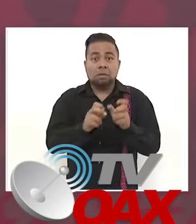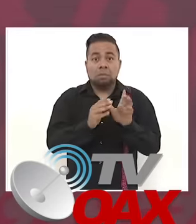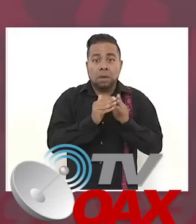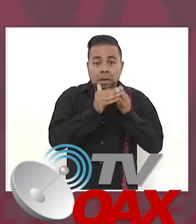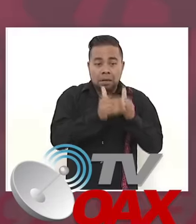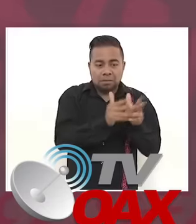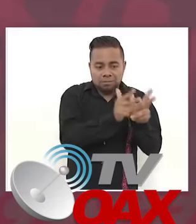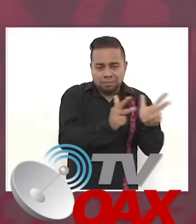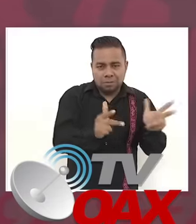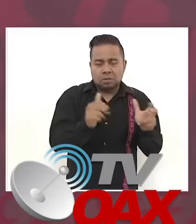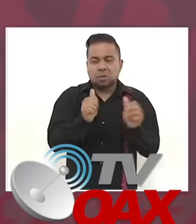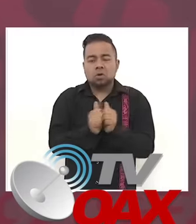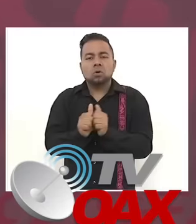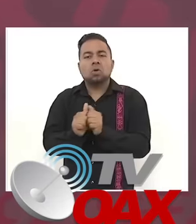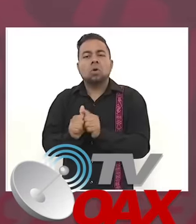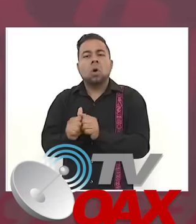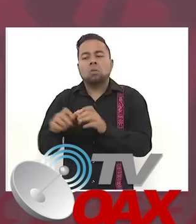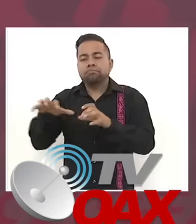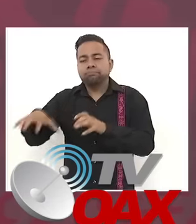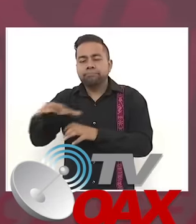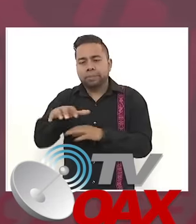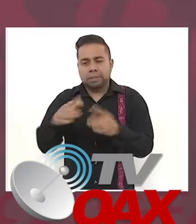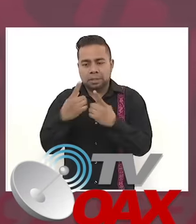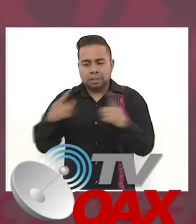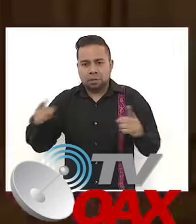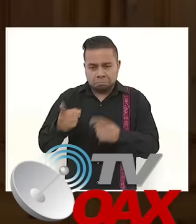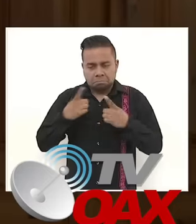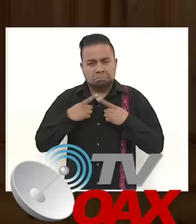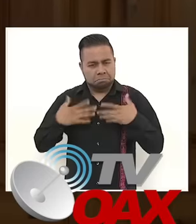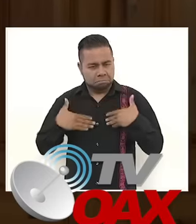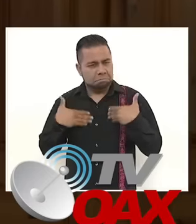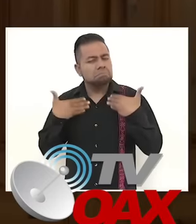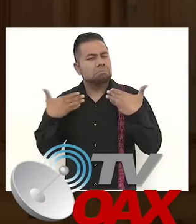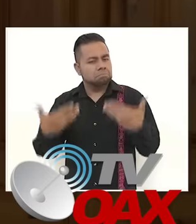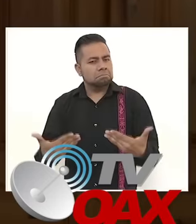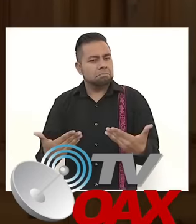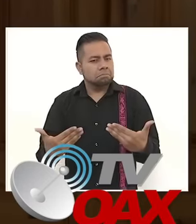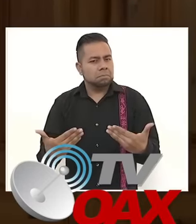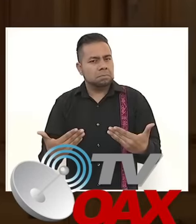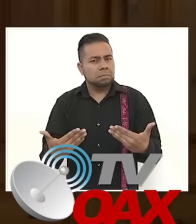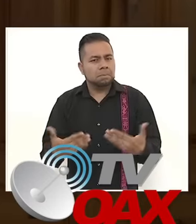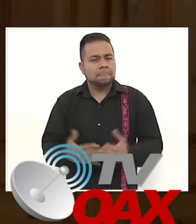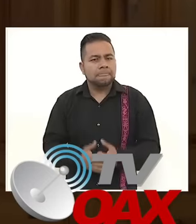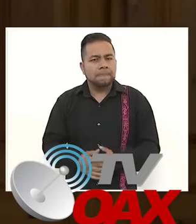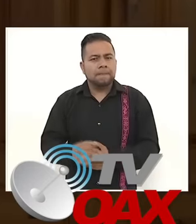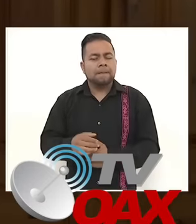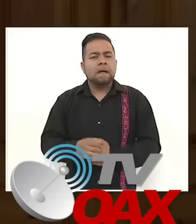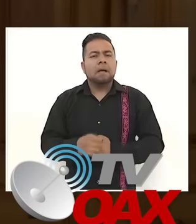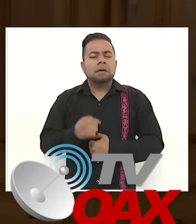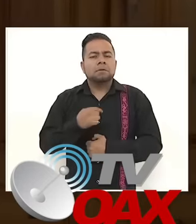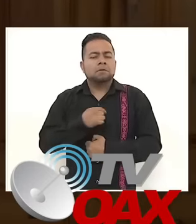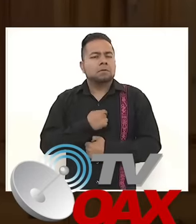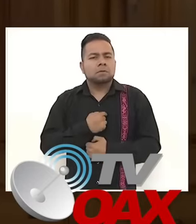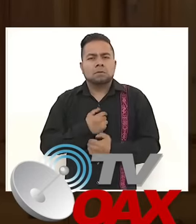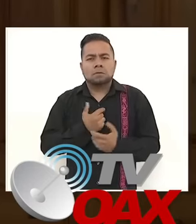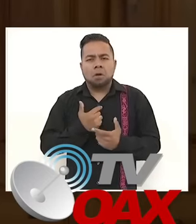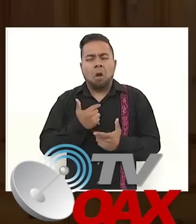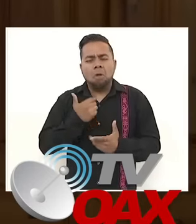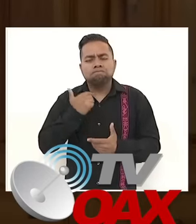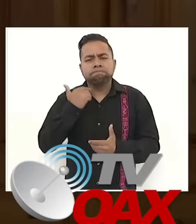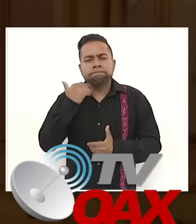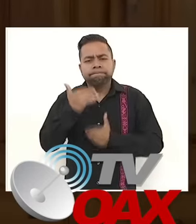polos de desarrollo a empresas mexicanas. Y vamos hacia